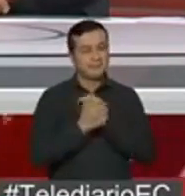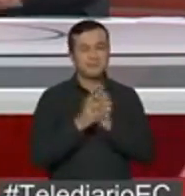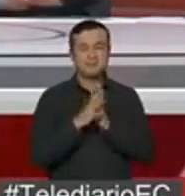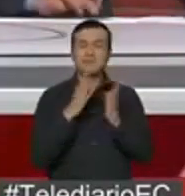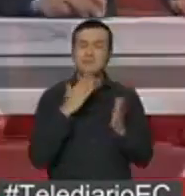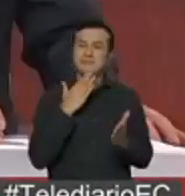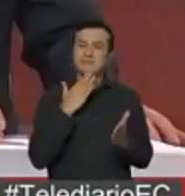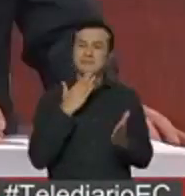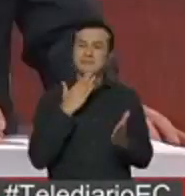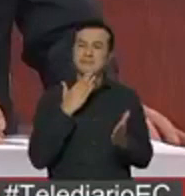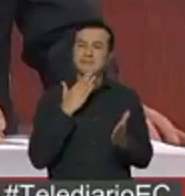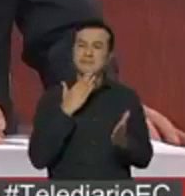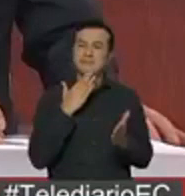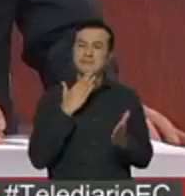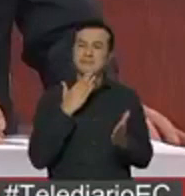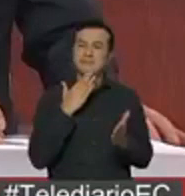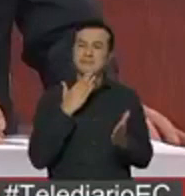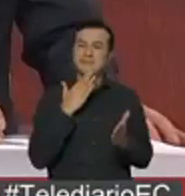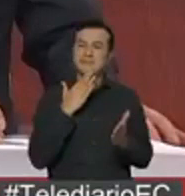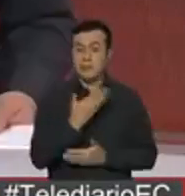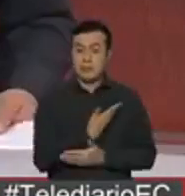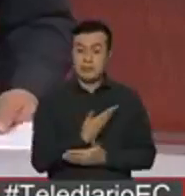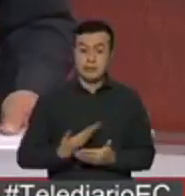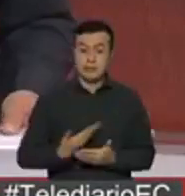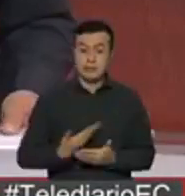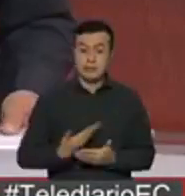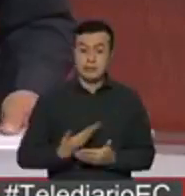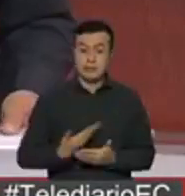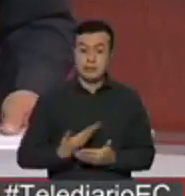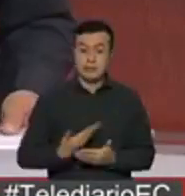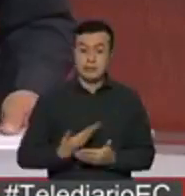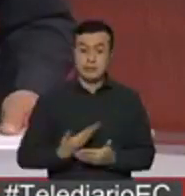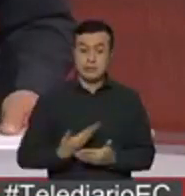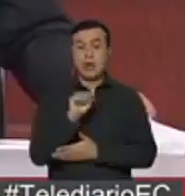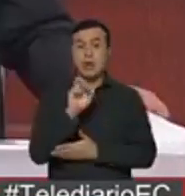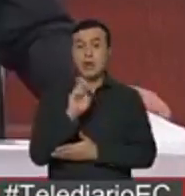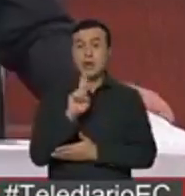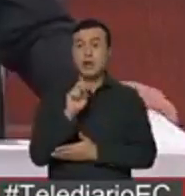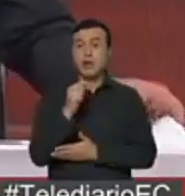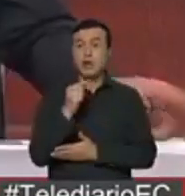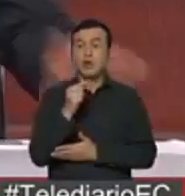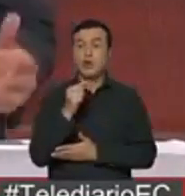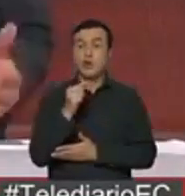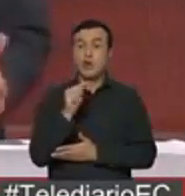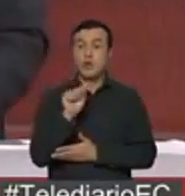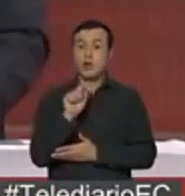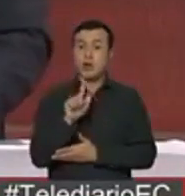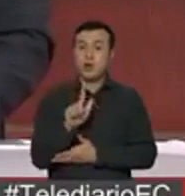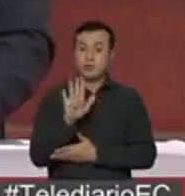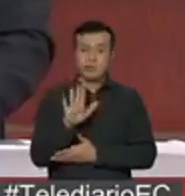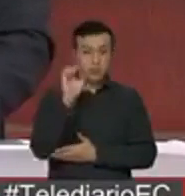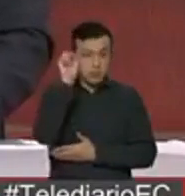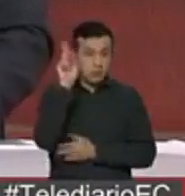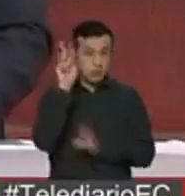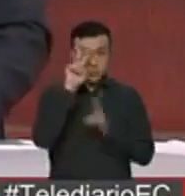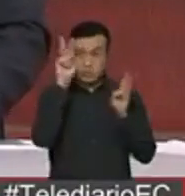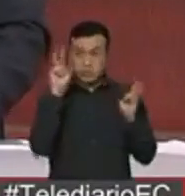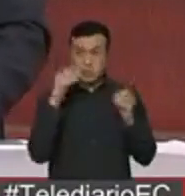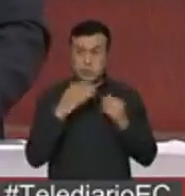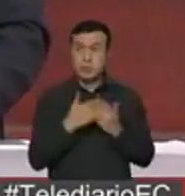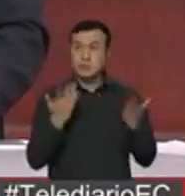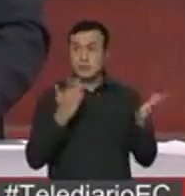gentil. Agradecemos a Manuel Rodríguez, presidente ejecutivo de AeroGal, por ofrecernos su punto de vista sobre las expectativas